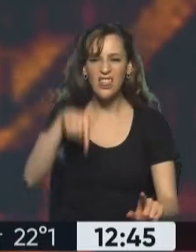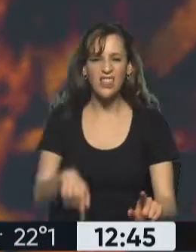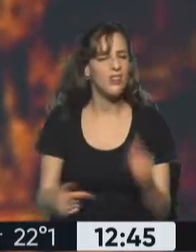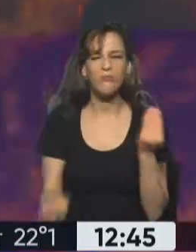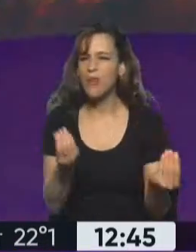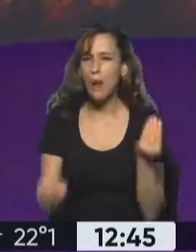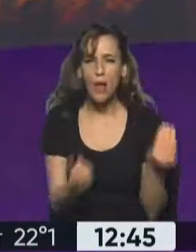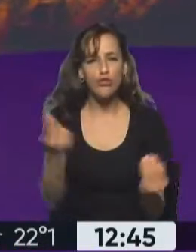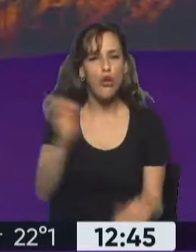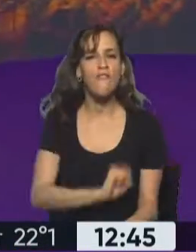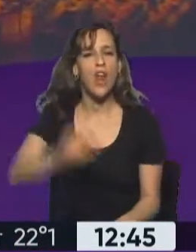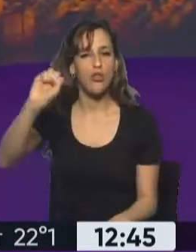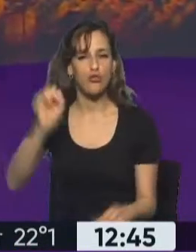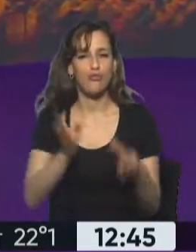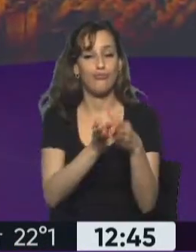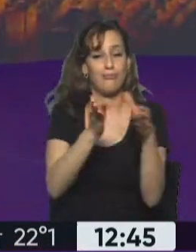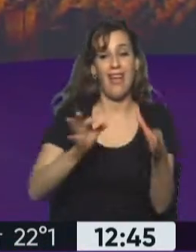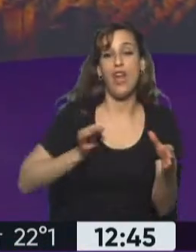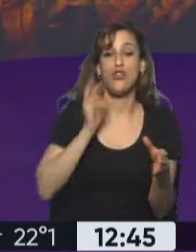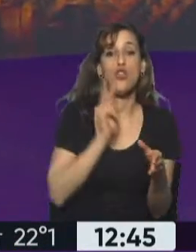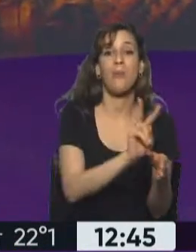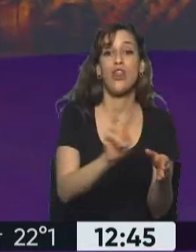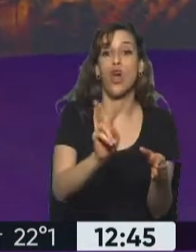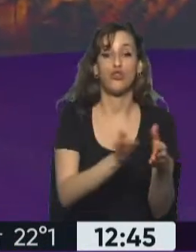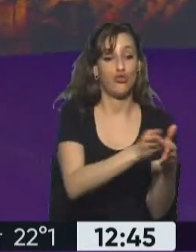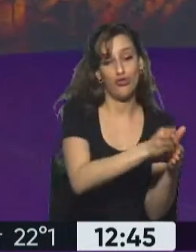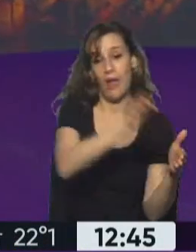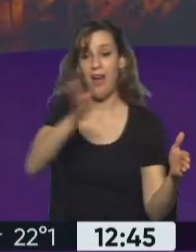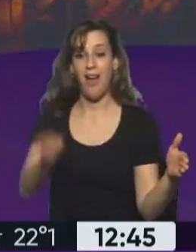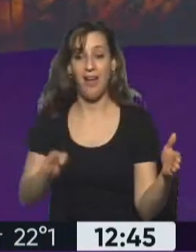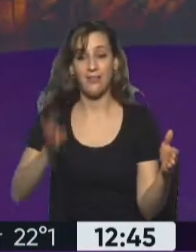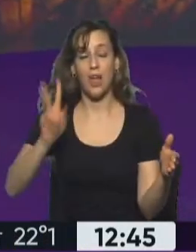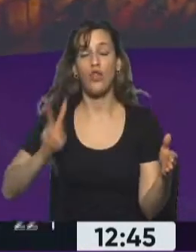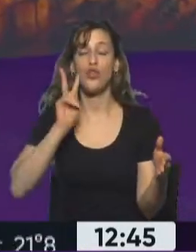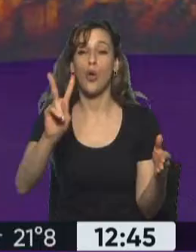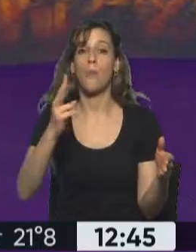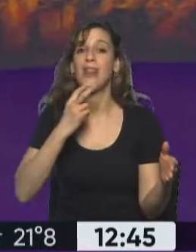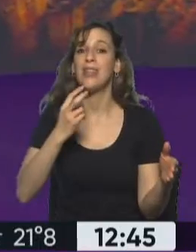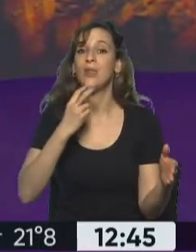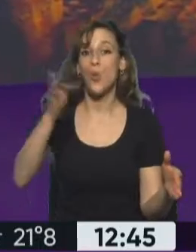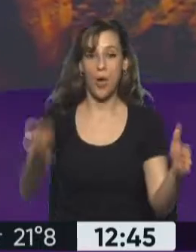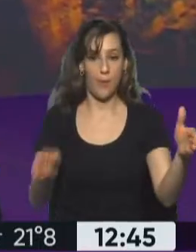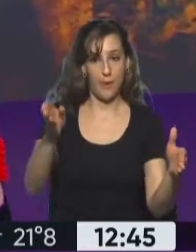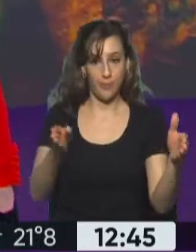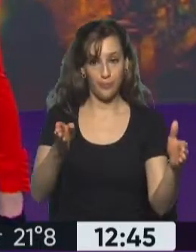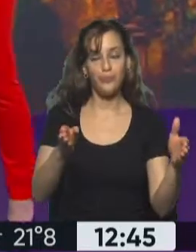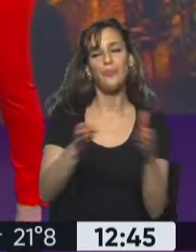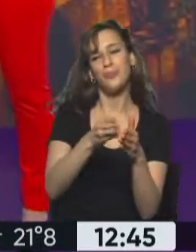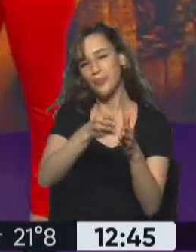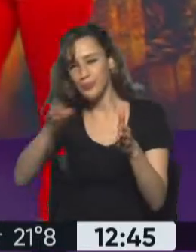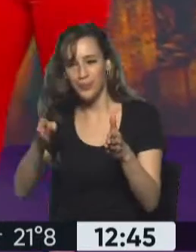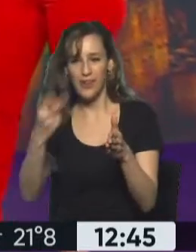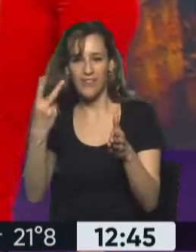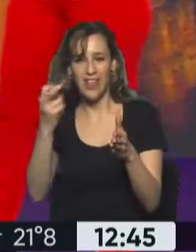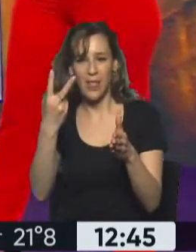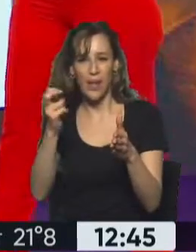historia, digo, va desde el 2002 este gráfico hasta el 2019. Luego les agrego... De pico les agrego el 2020 y el